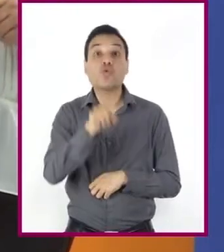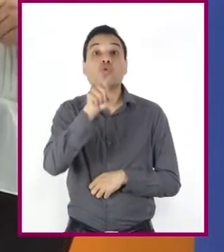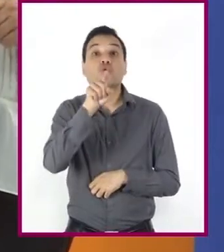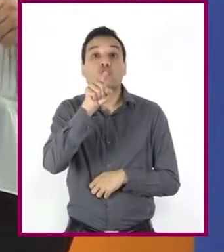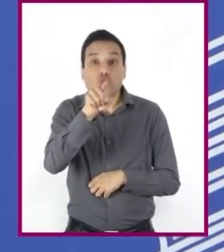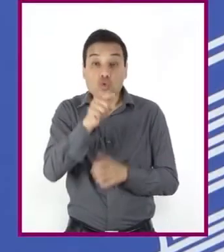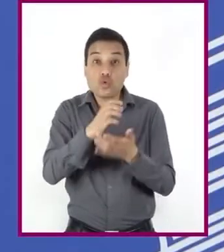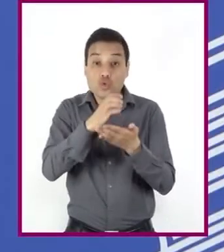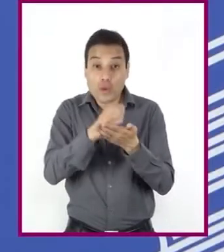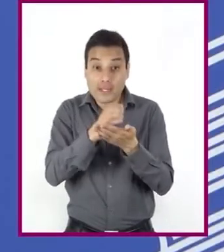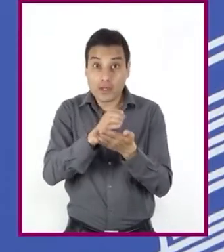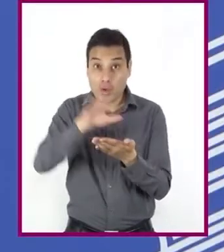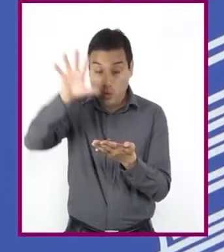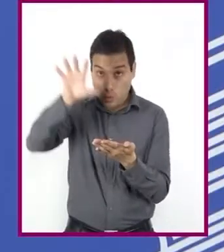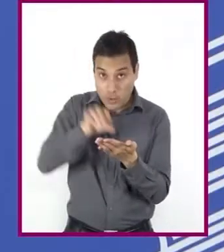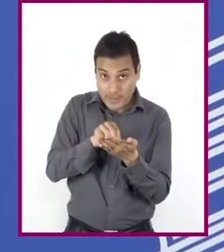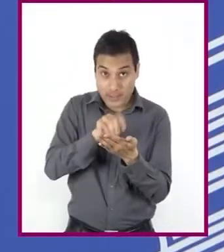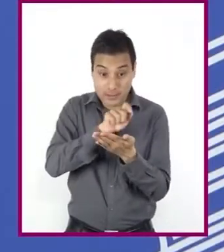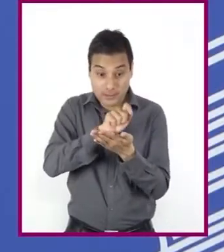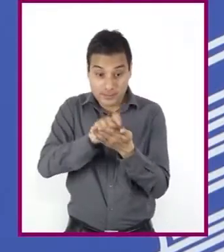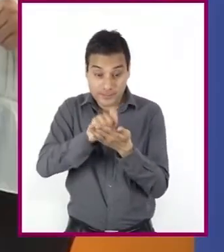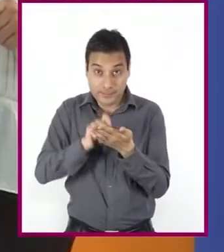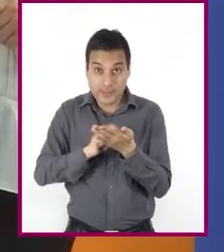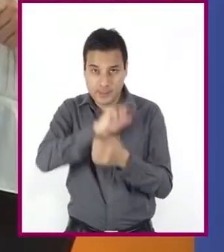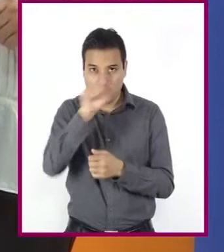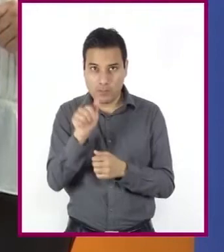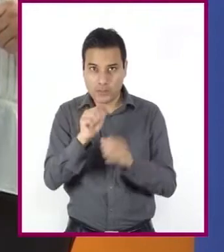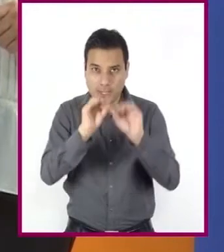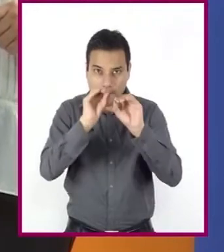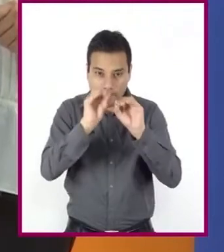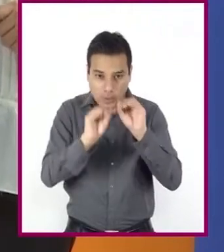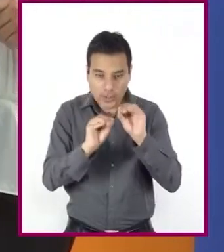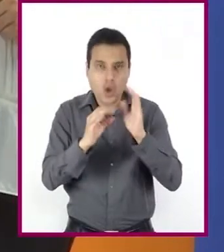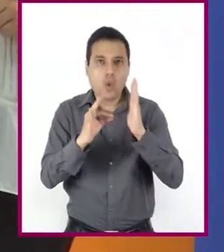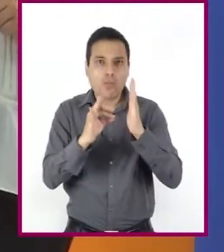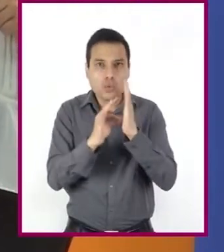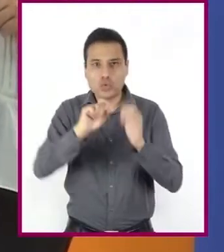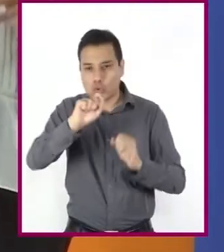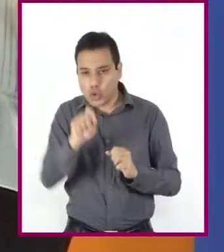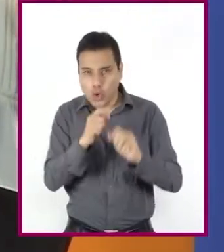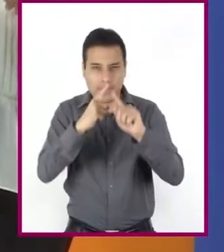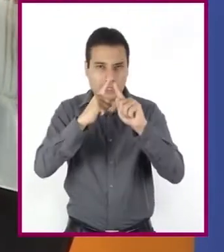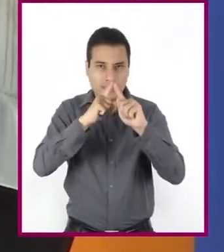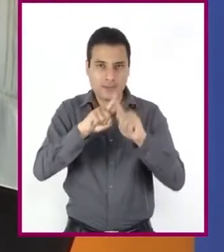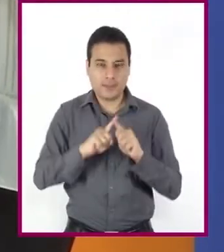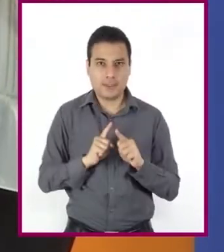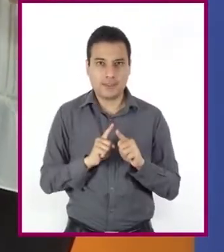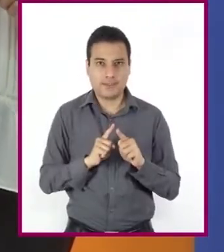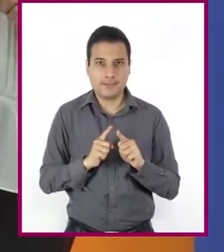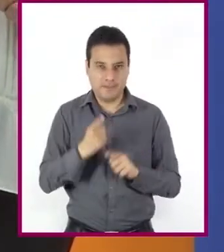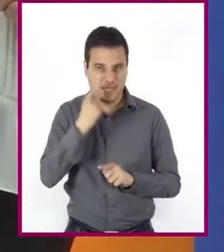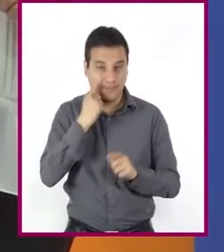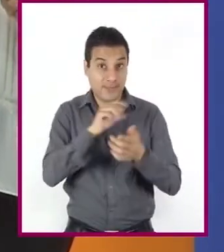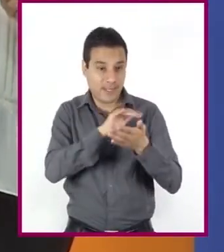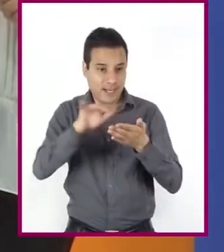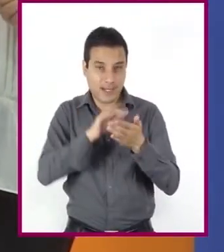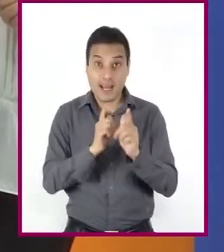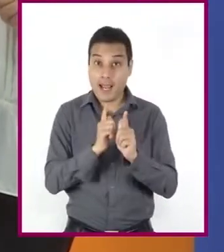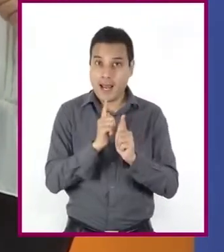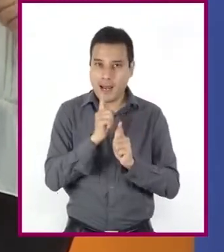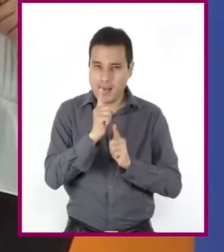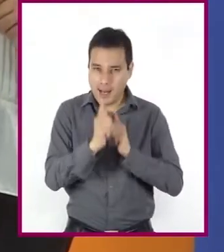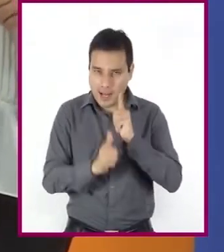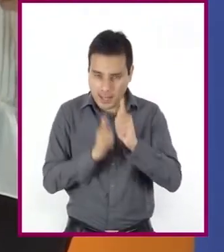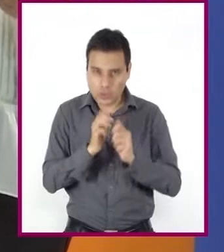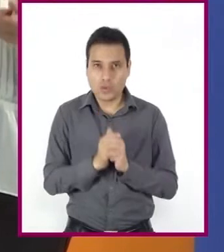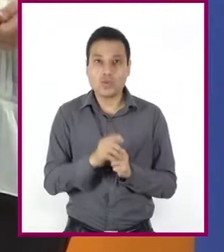su cuaderno lo reescriban colocando los signos de puntuación que deben llevar. Lo leeremos con un ritmo lento para que a ustedes